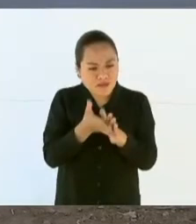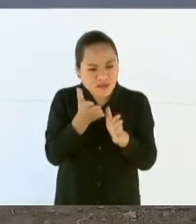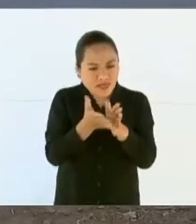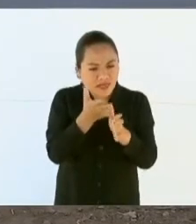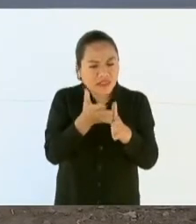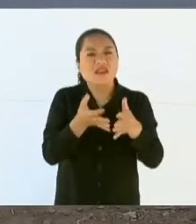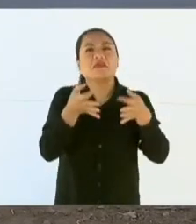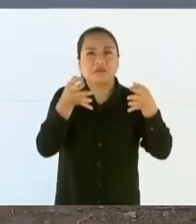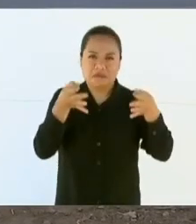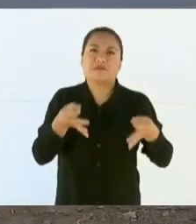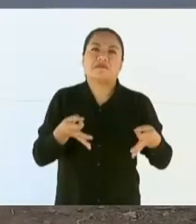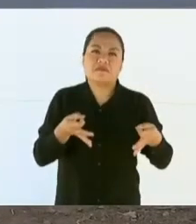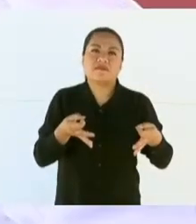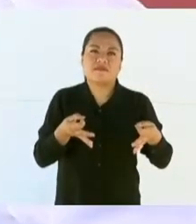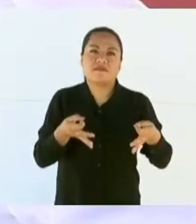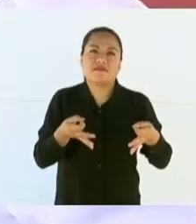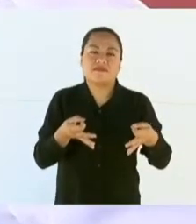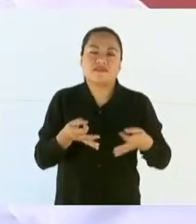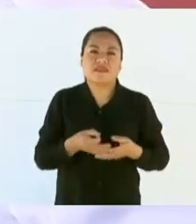También